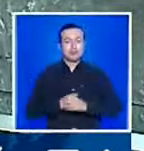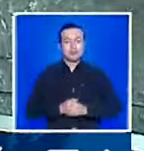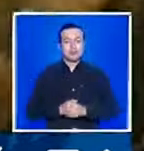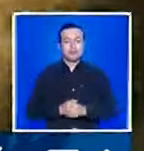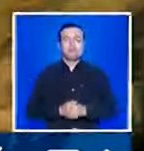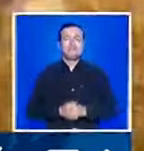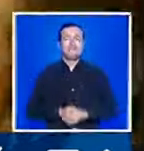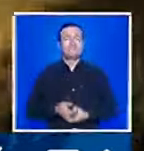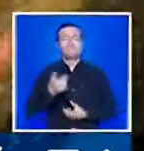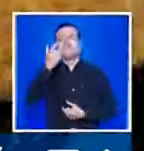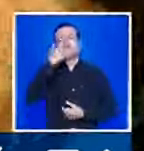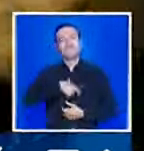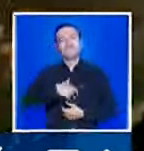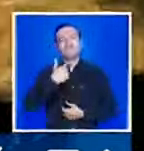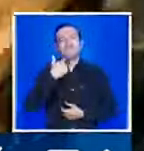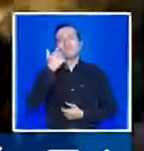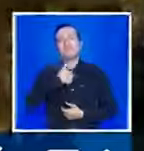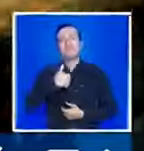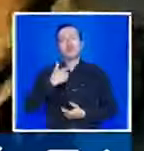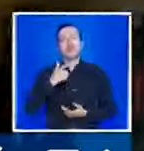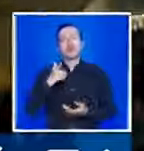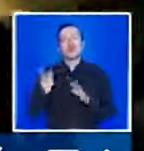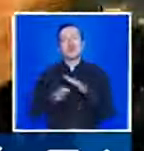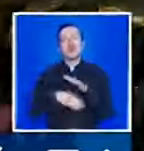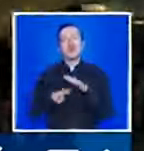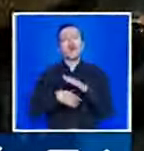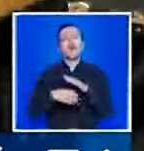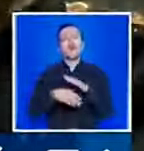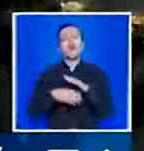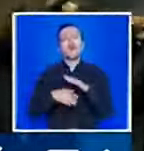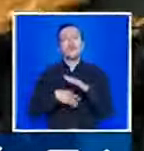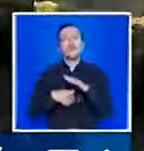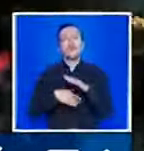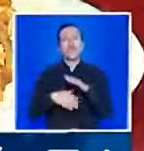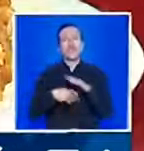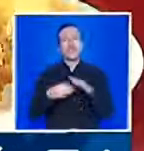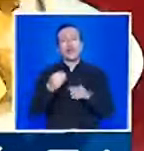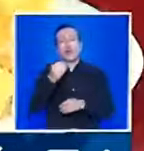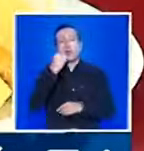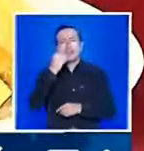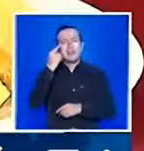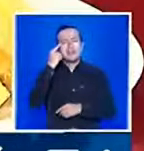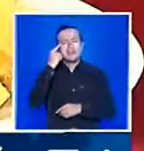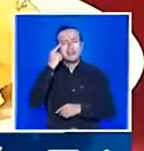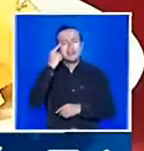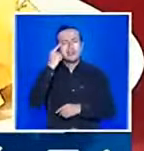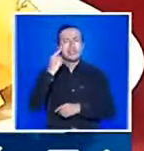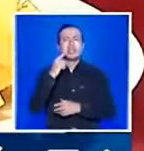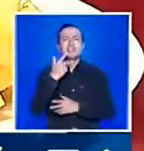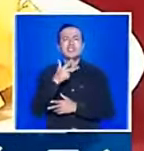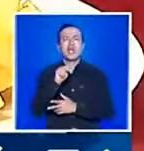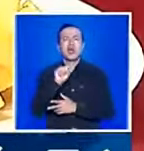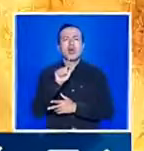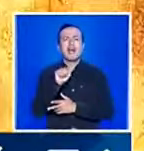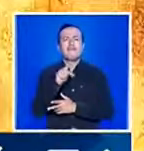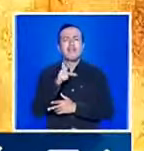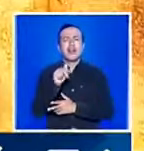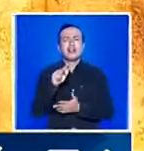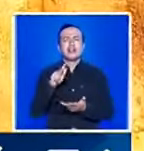En el momento del robo, el vecino preparaba su especialidad en la cocina, el chaulafán con papas fritas y pollo. Cuando escuchó el